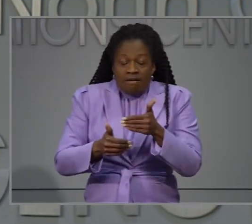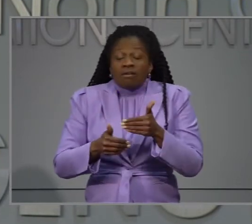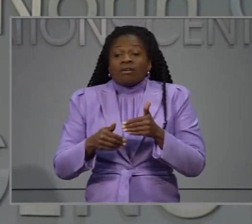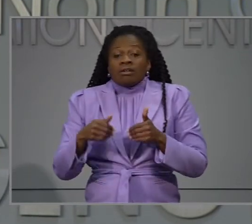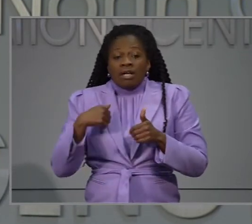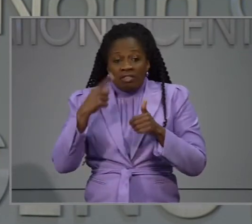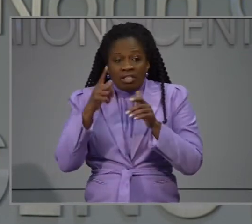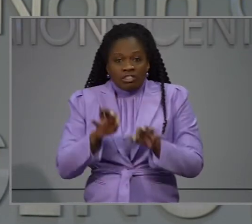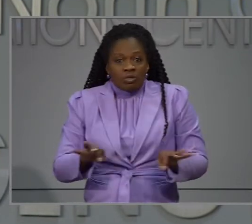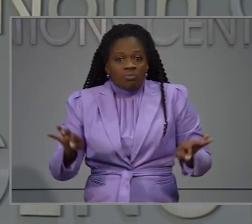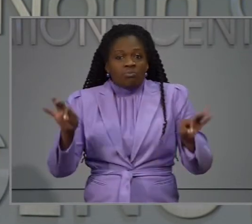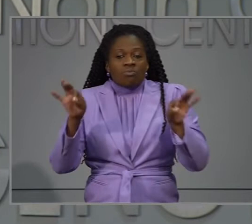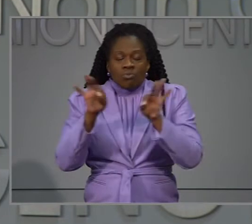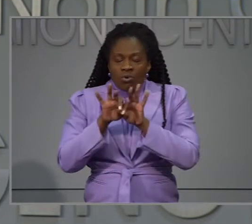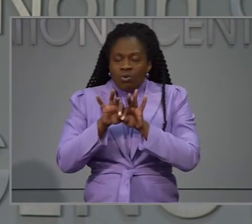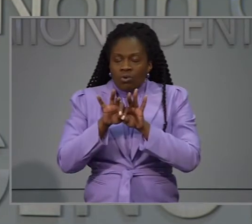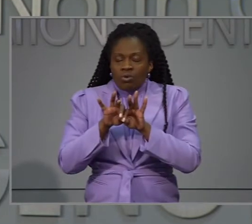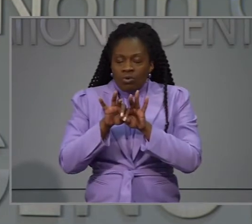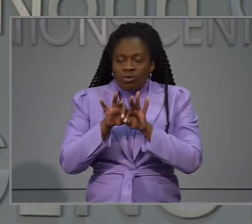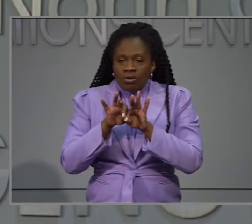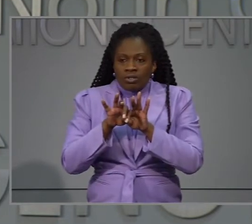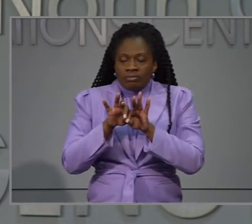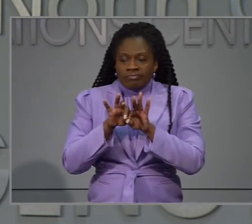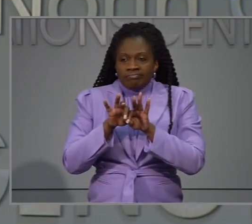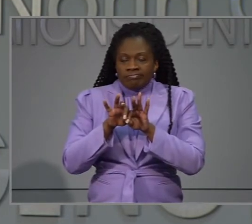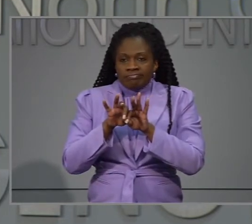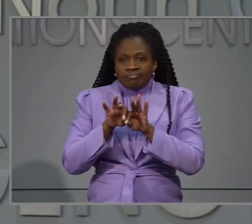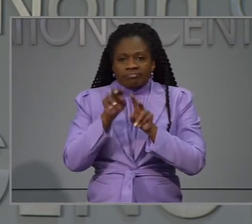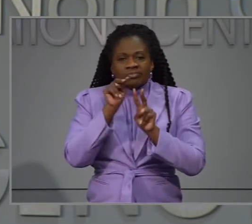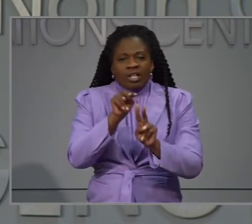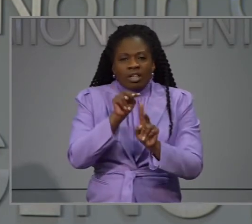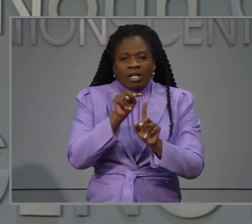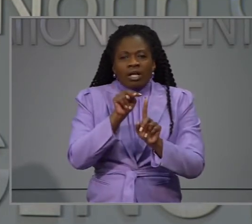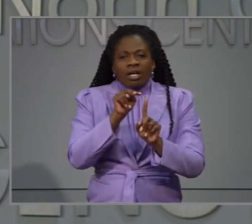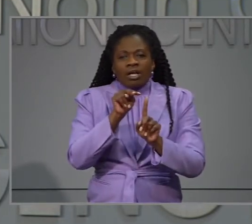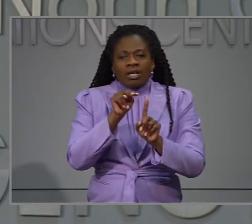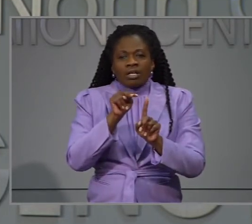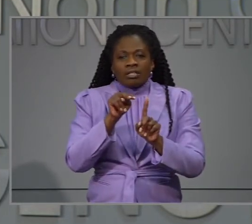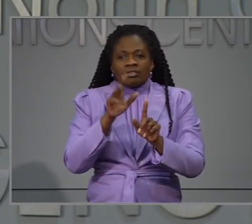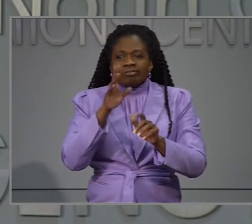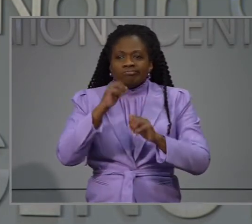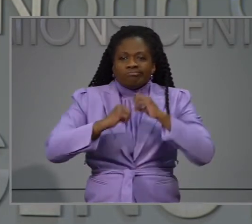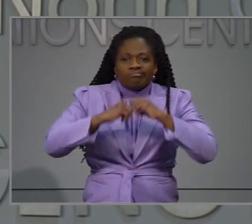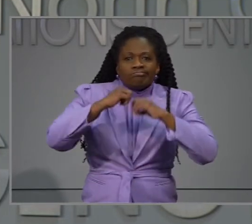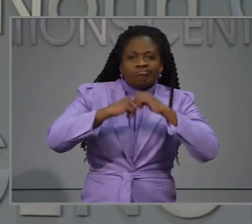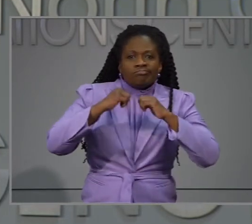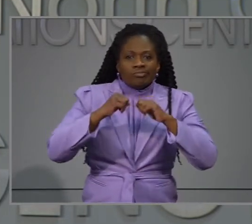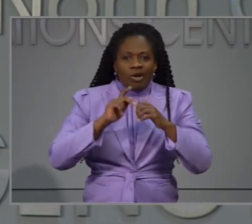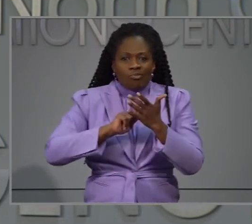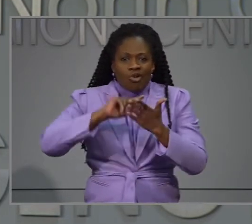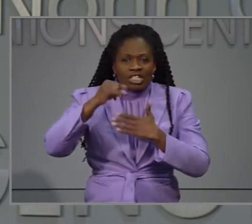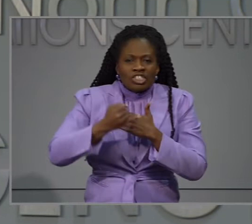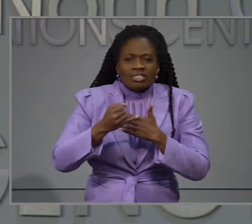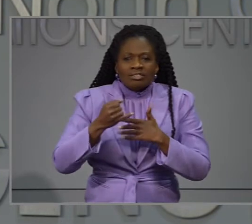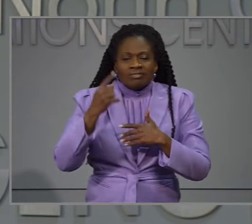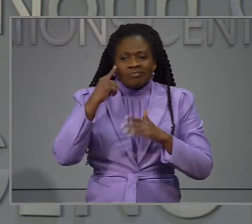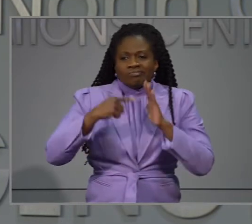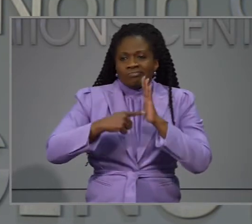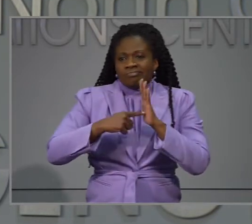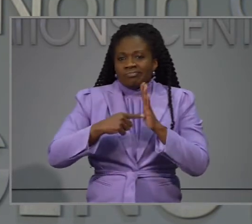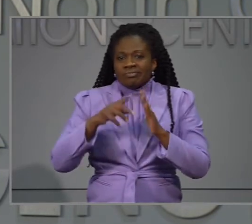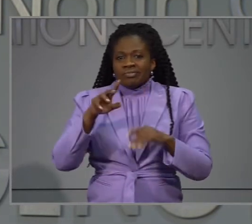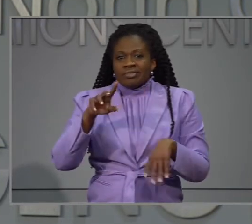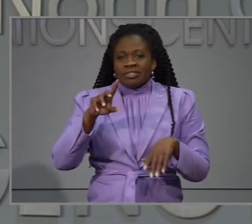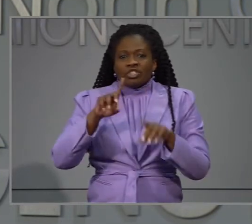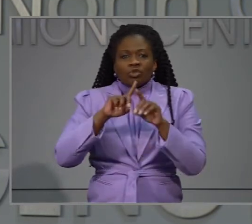también yo creo que va a ser importante que veamos y presionar por proyectos de construcción